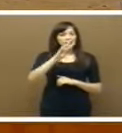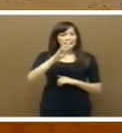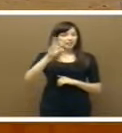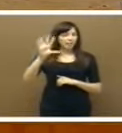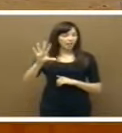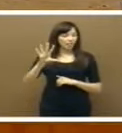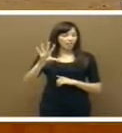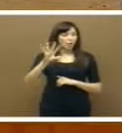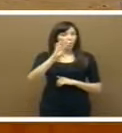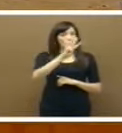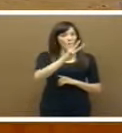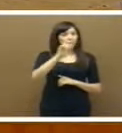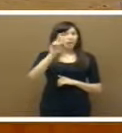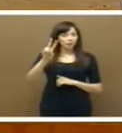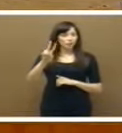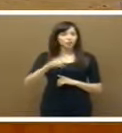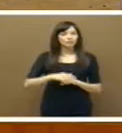35, 42,